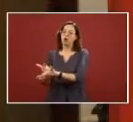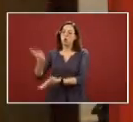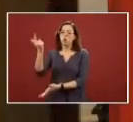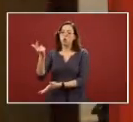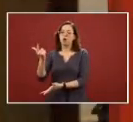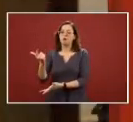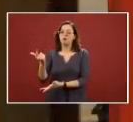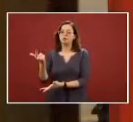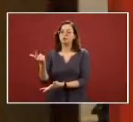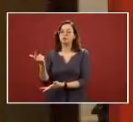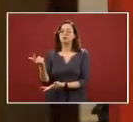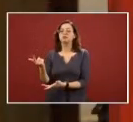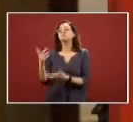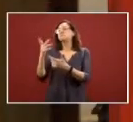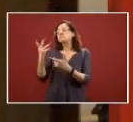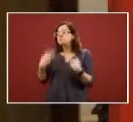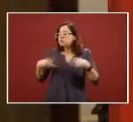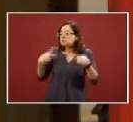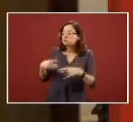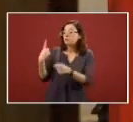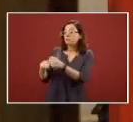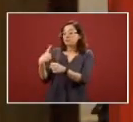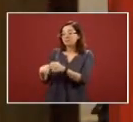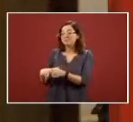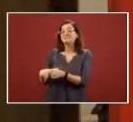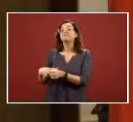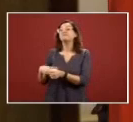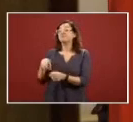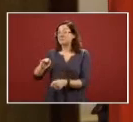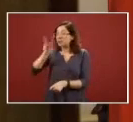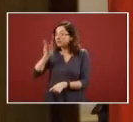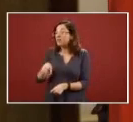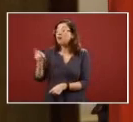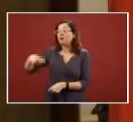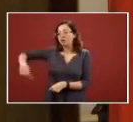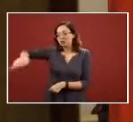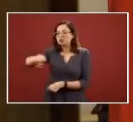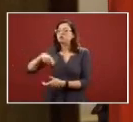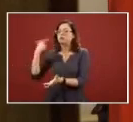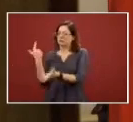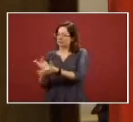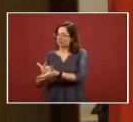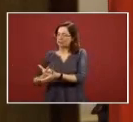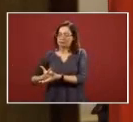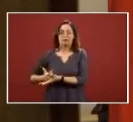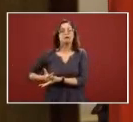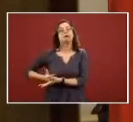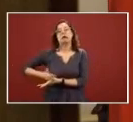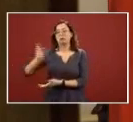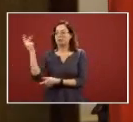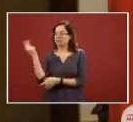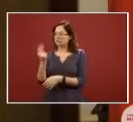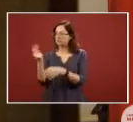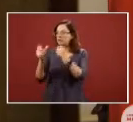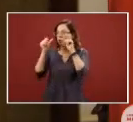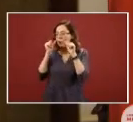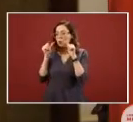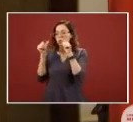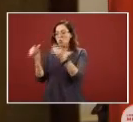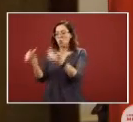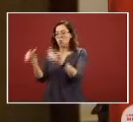estimación que tenemos de pacientes que pueden requerir tratamiento en terapia intensiva y muy posteriormente fue un apoyo